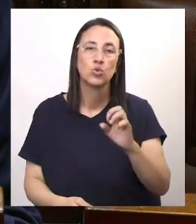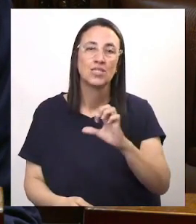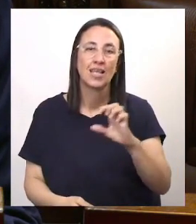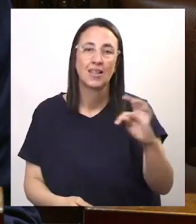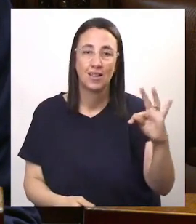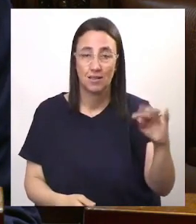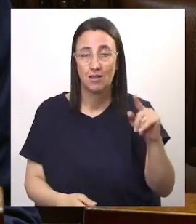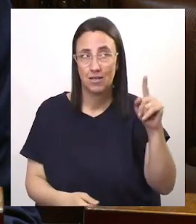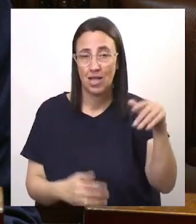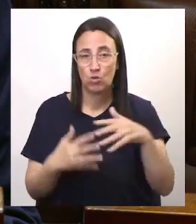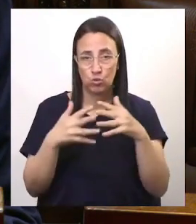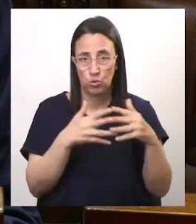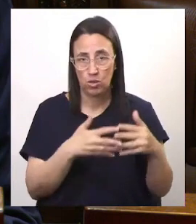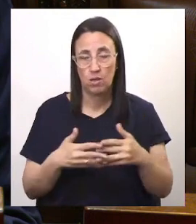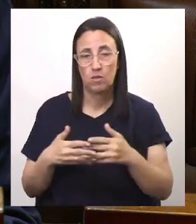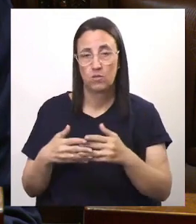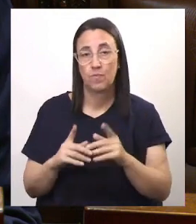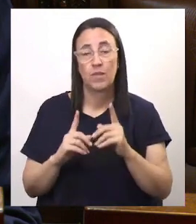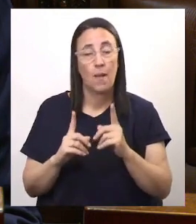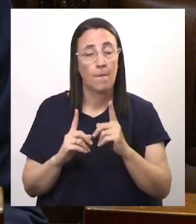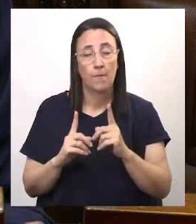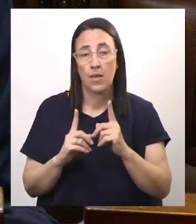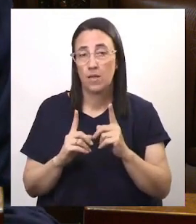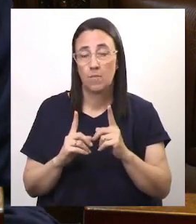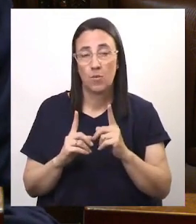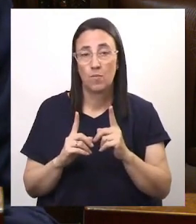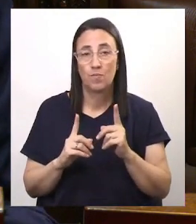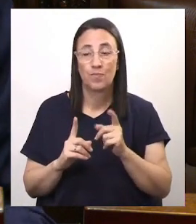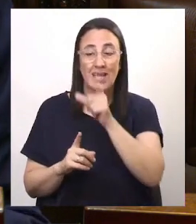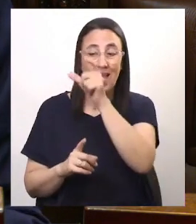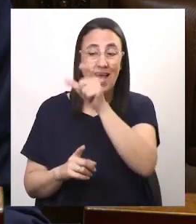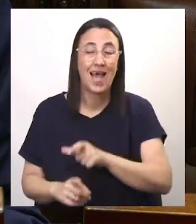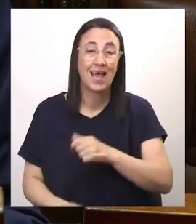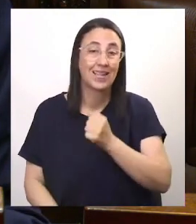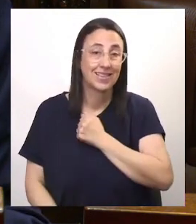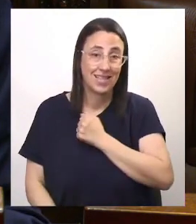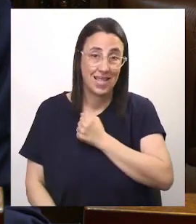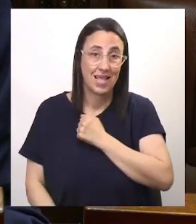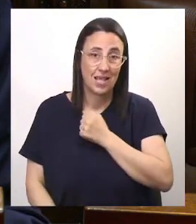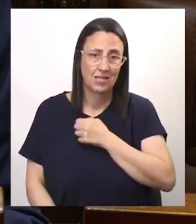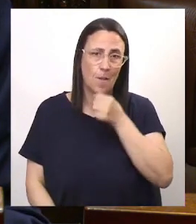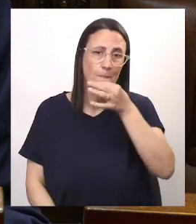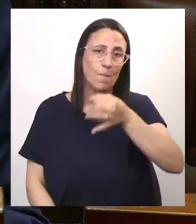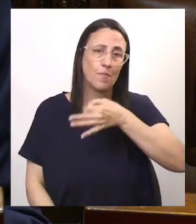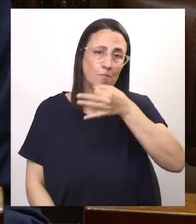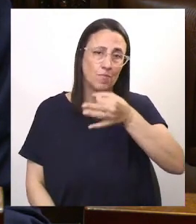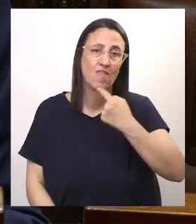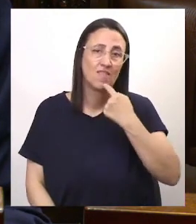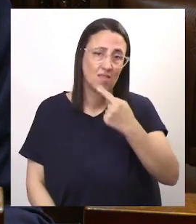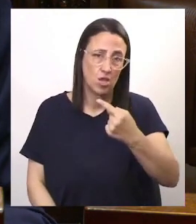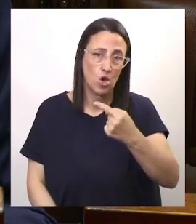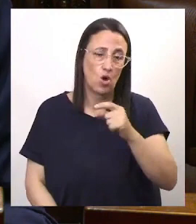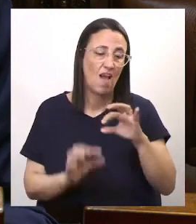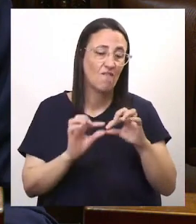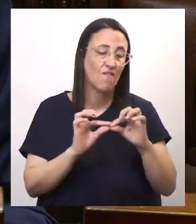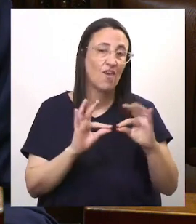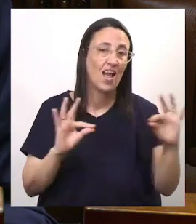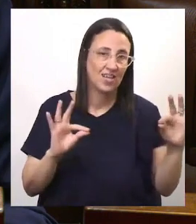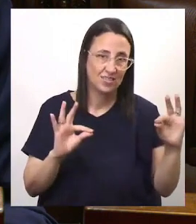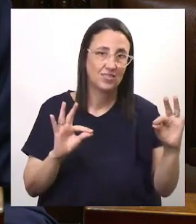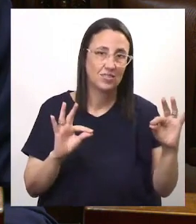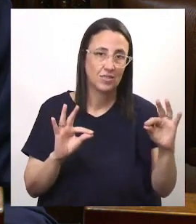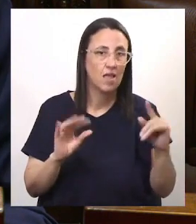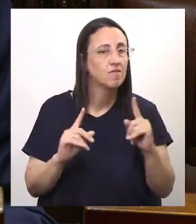También es cierto que Artigas pronunció esa frase que tiene